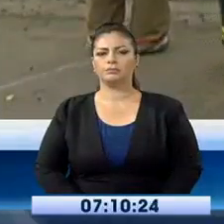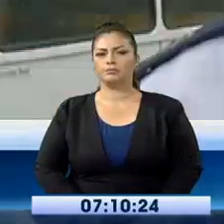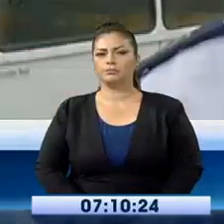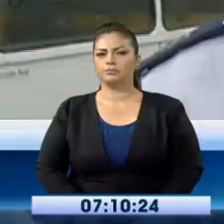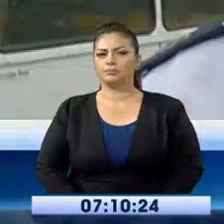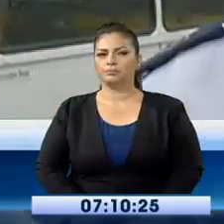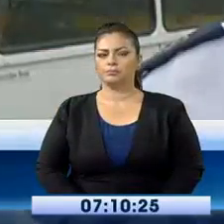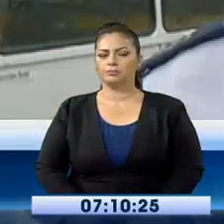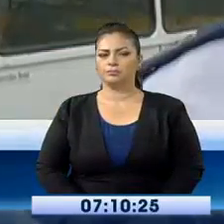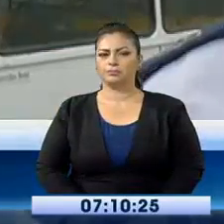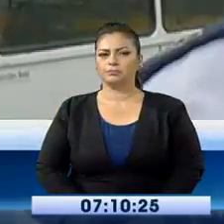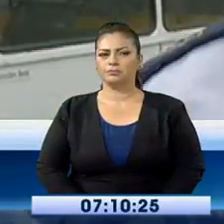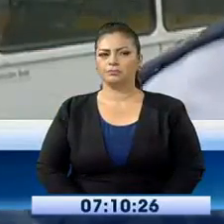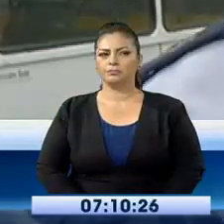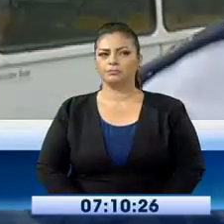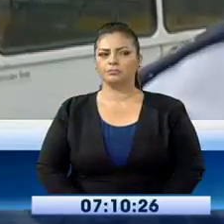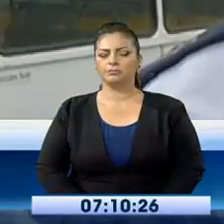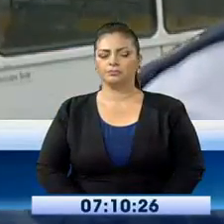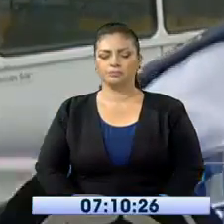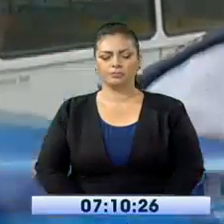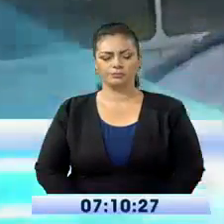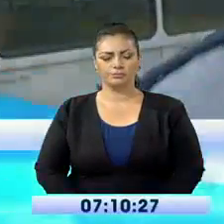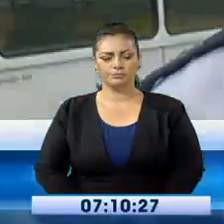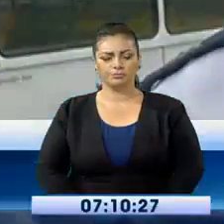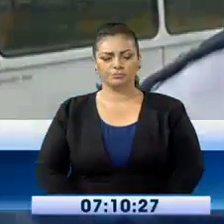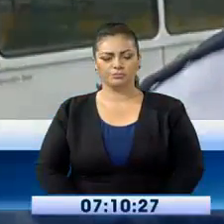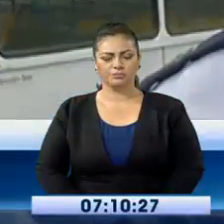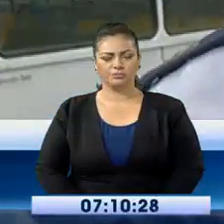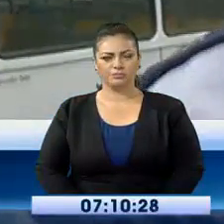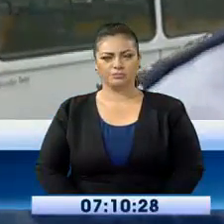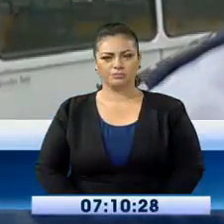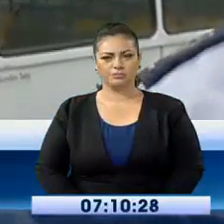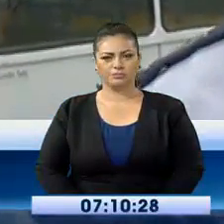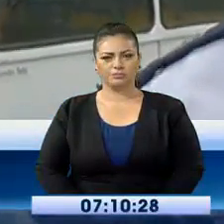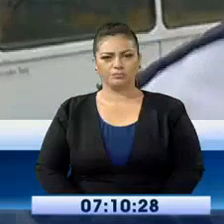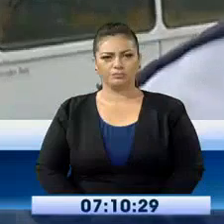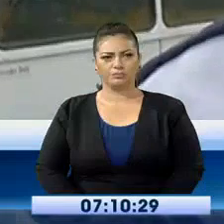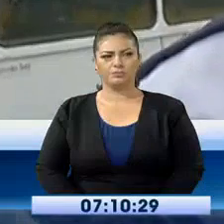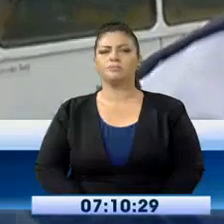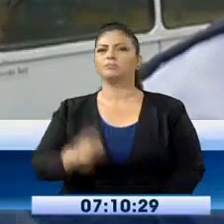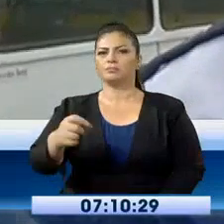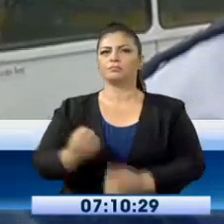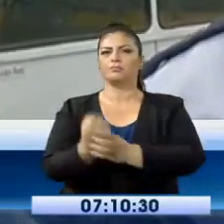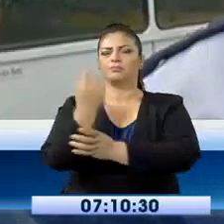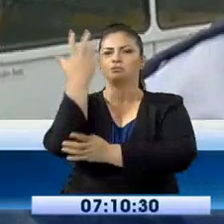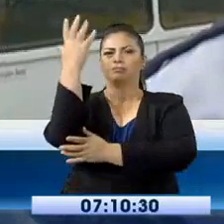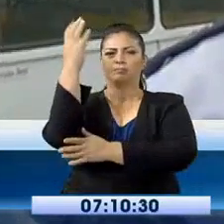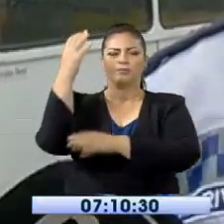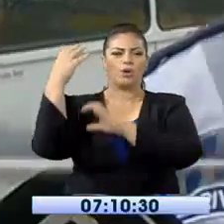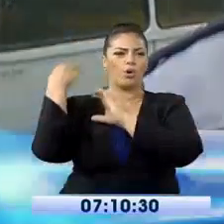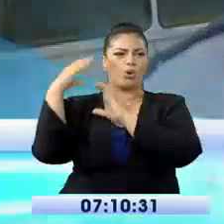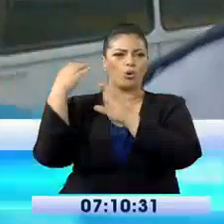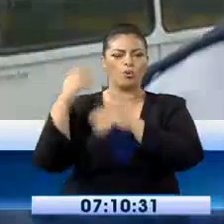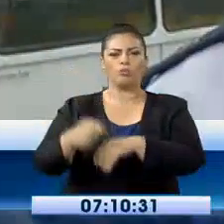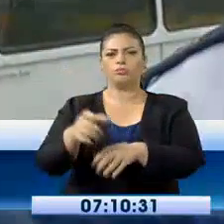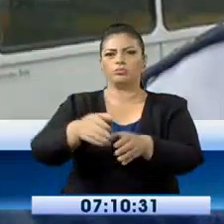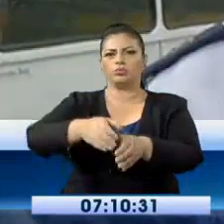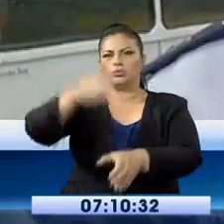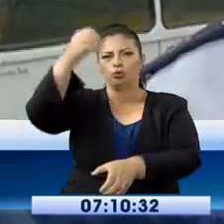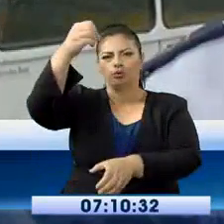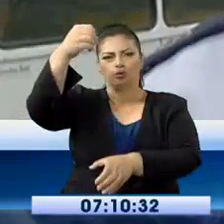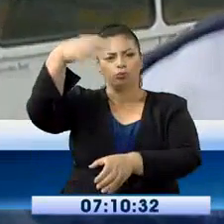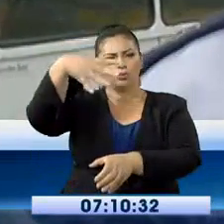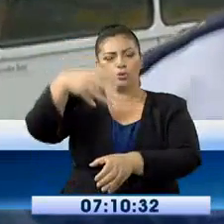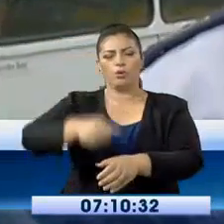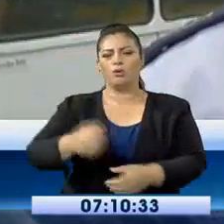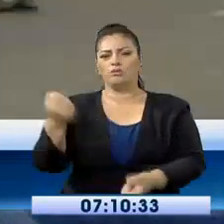de estrellamiento, haya derribado dos postes alumbrados y las palmas. Se presume que haya venido a una